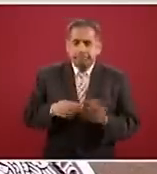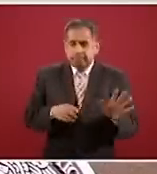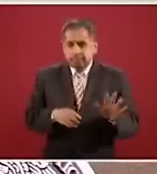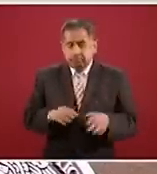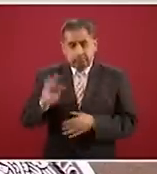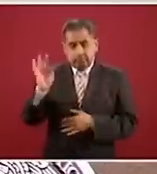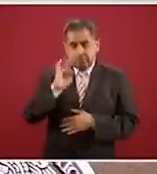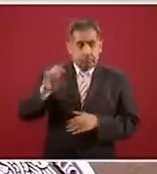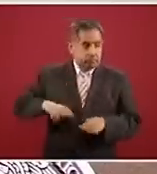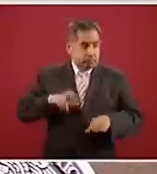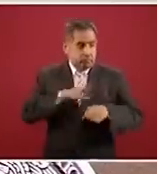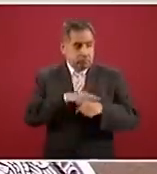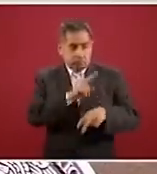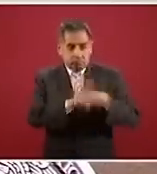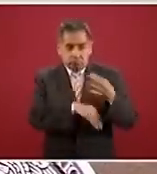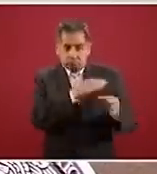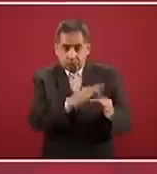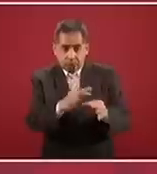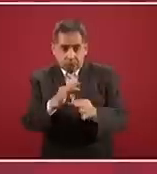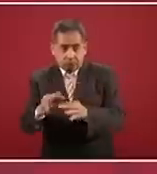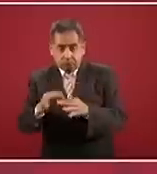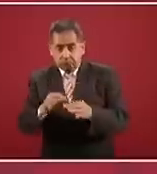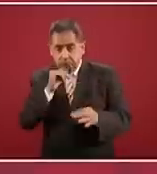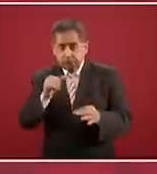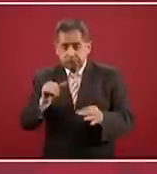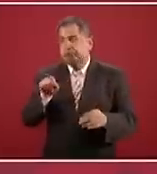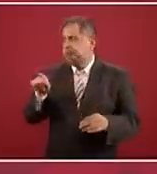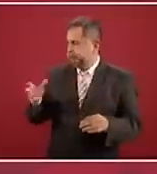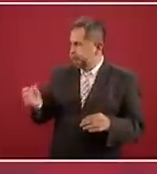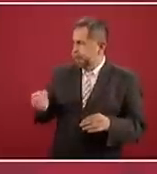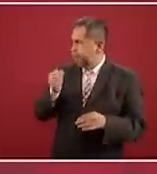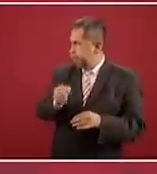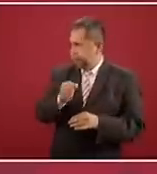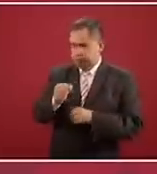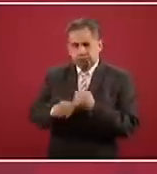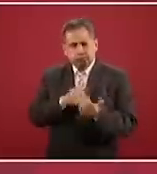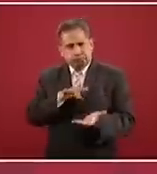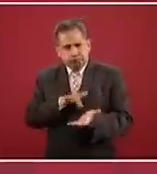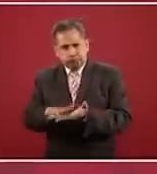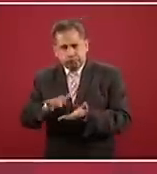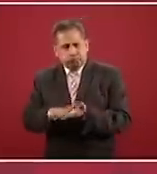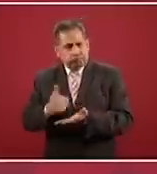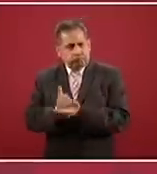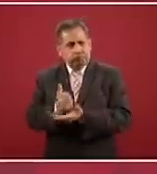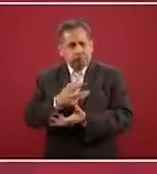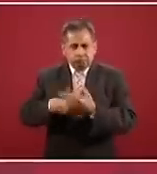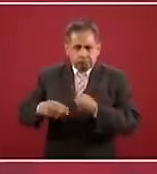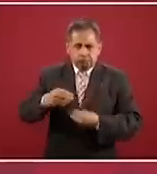está teniendo resultados, hay que reforzar.